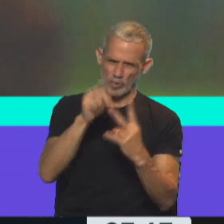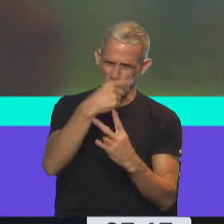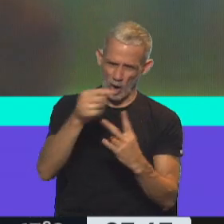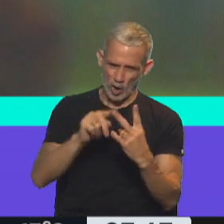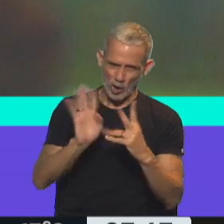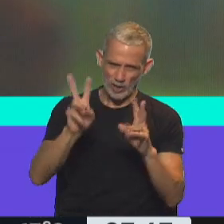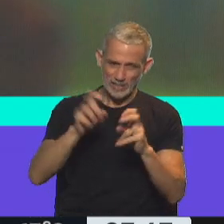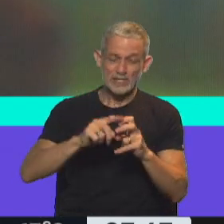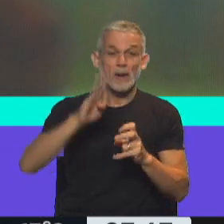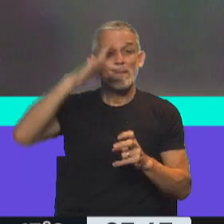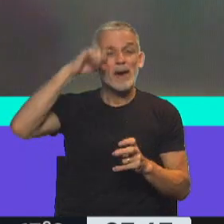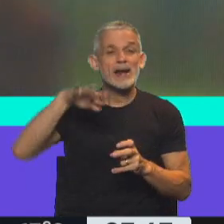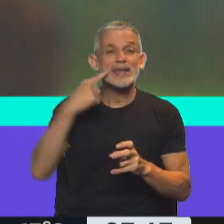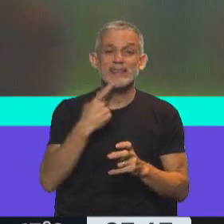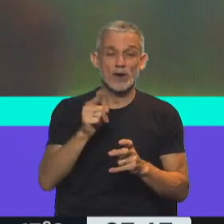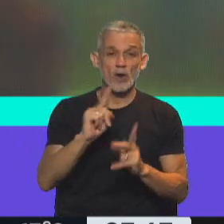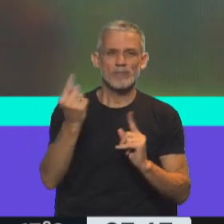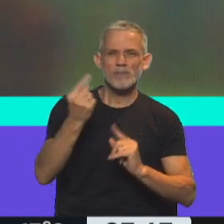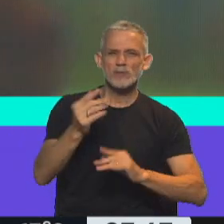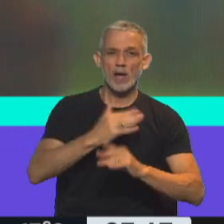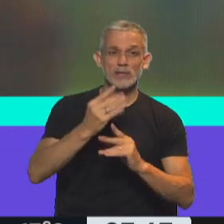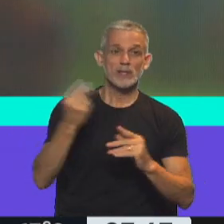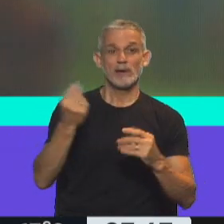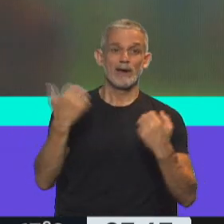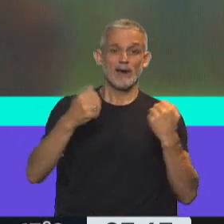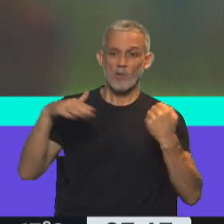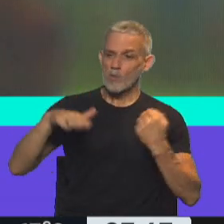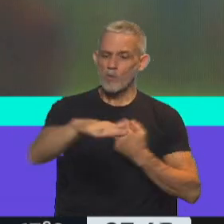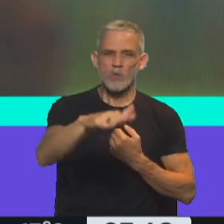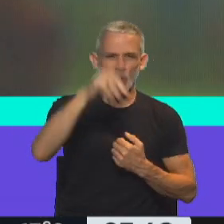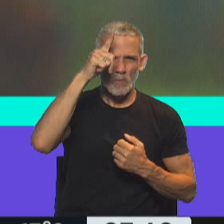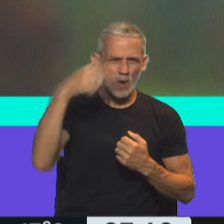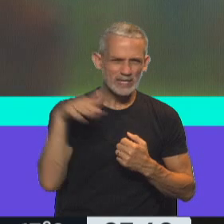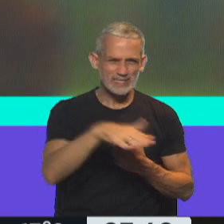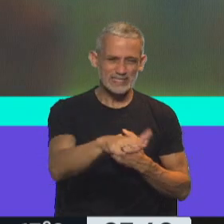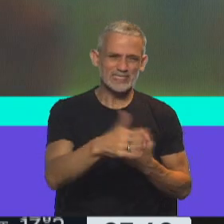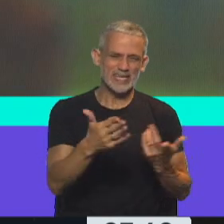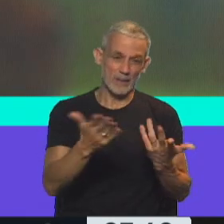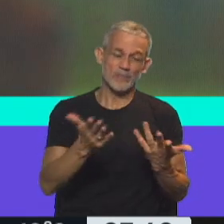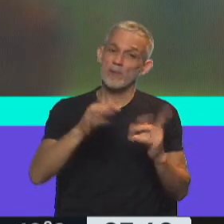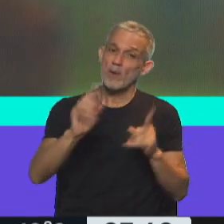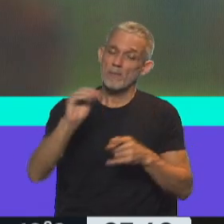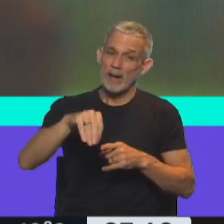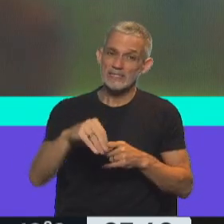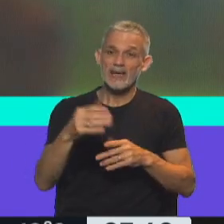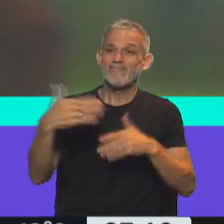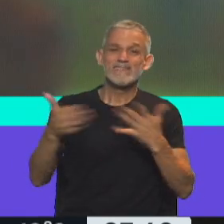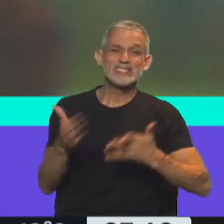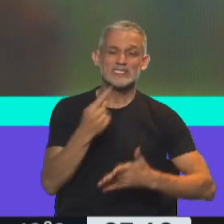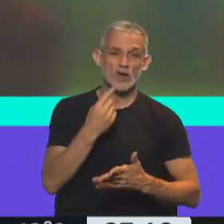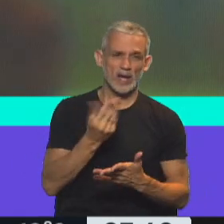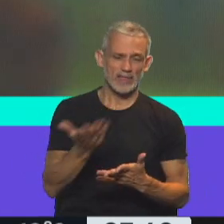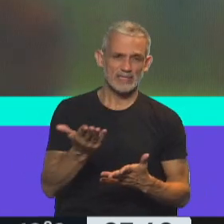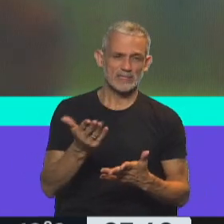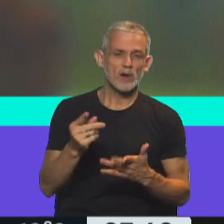decía que algunos minutos antes había pasado un patrullero frente al kiosco donde asesinaron a Sabo, pero también hay otra cosa. Los vecinos lo que planteaban es